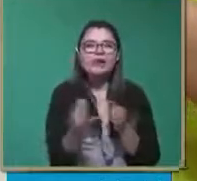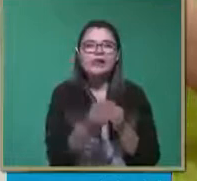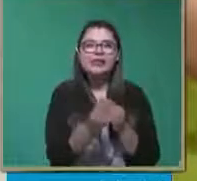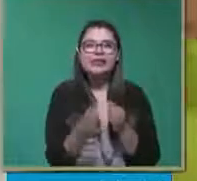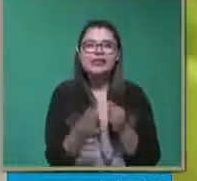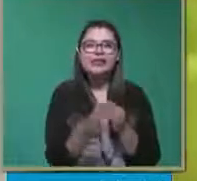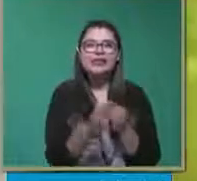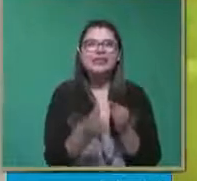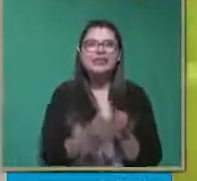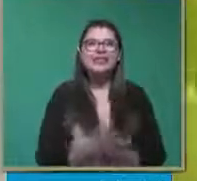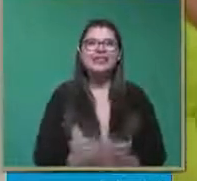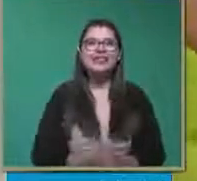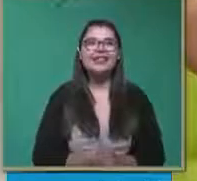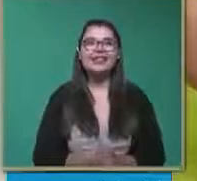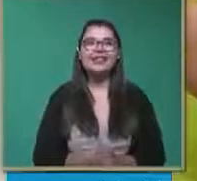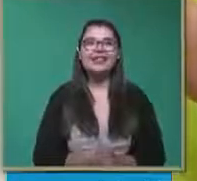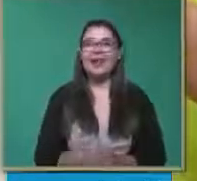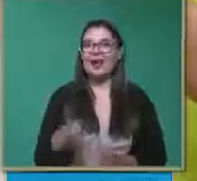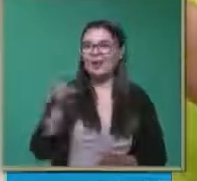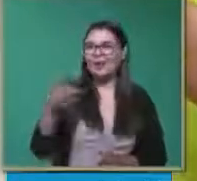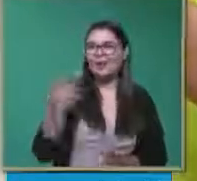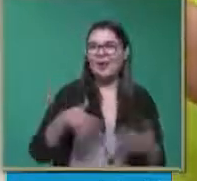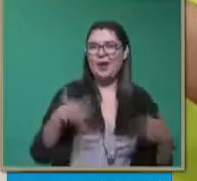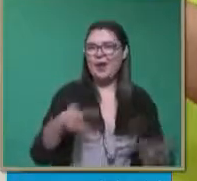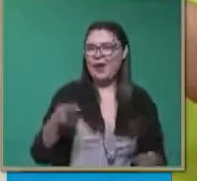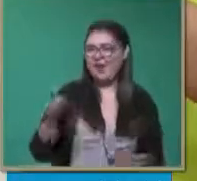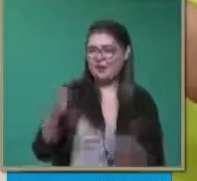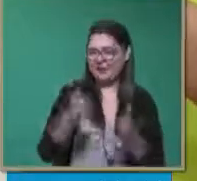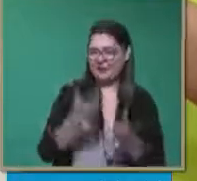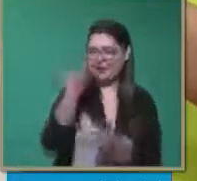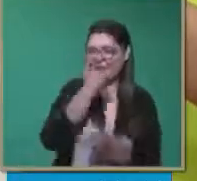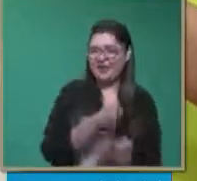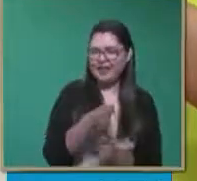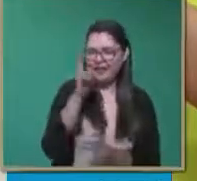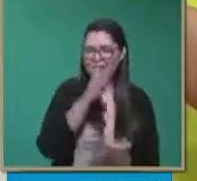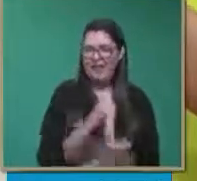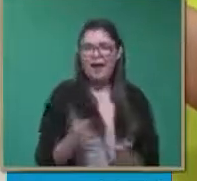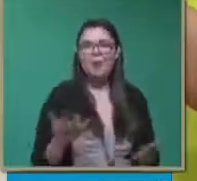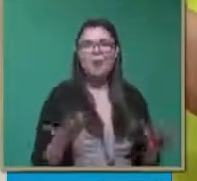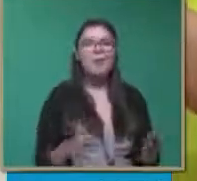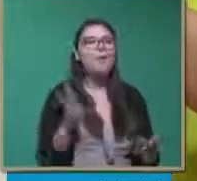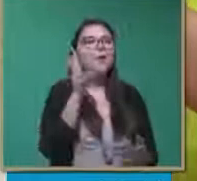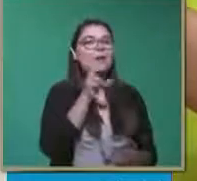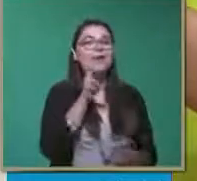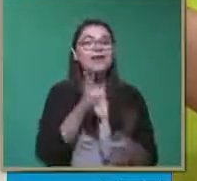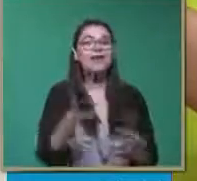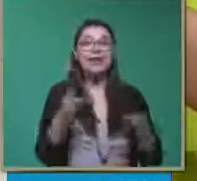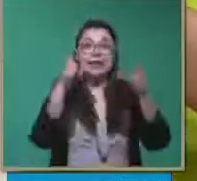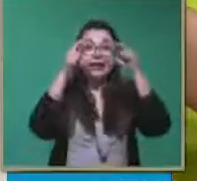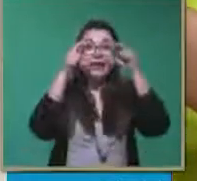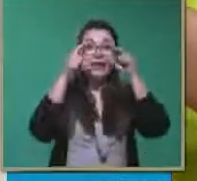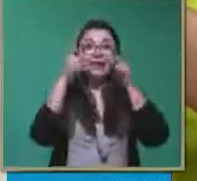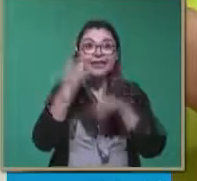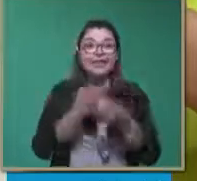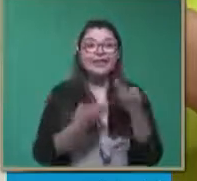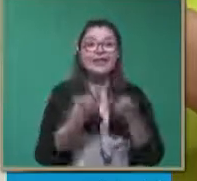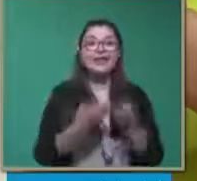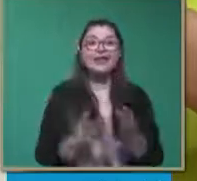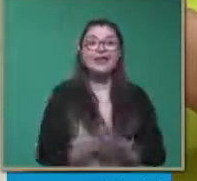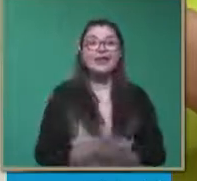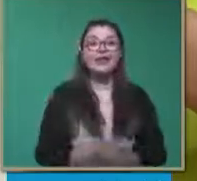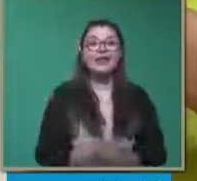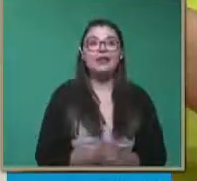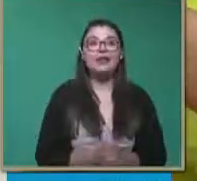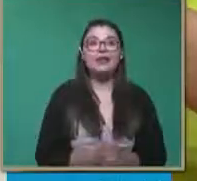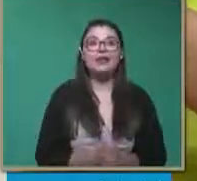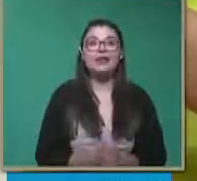Aquí. ¿Qué tal? Me está quedando bien padre, ¿verdad? Sí. Ay, estos son los lentes. Pero como dicen que está